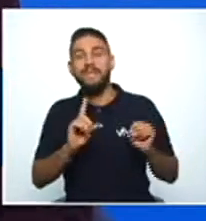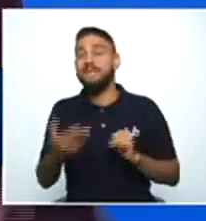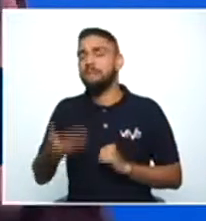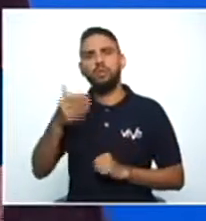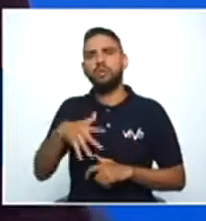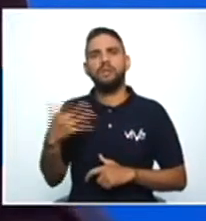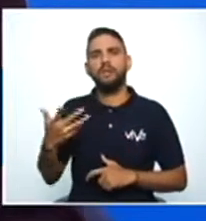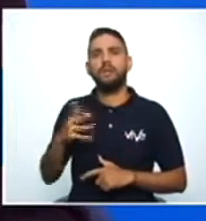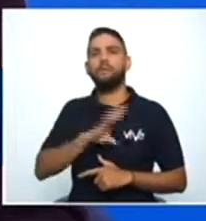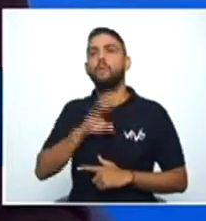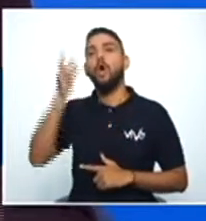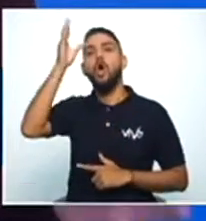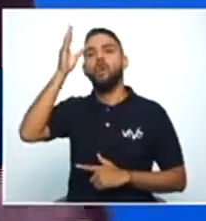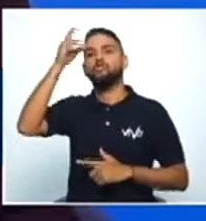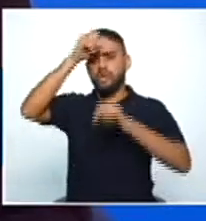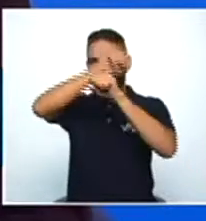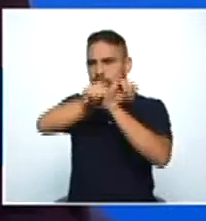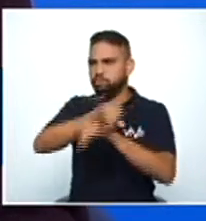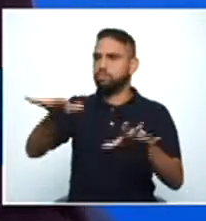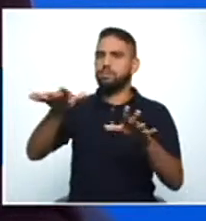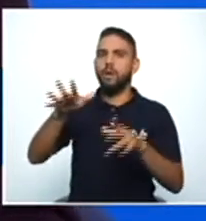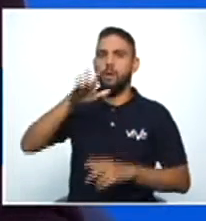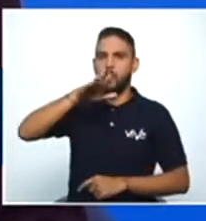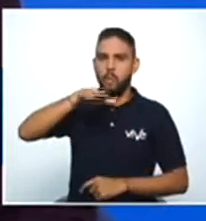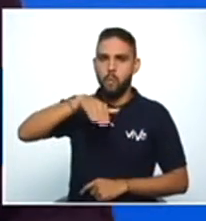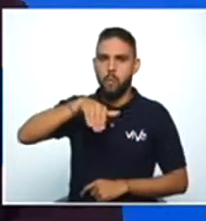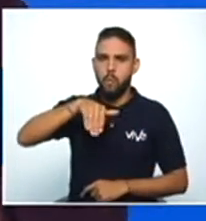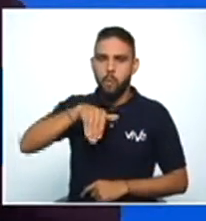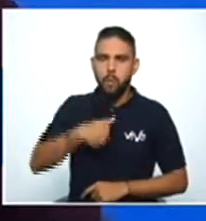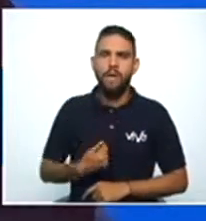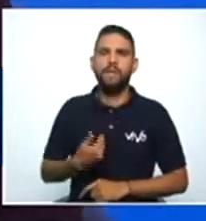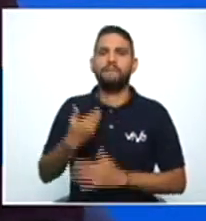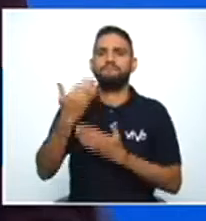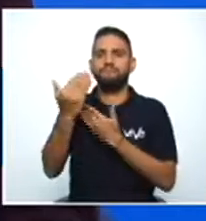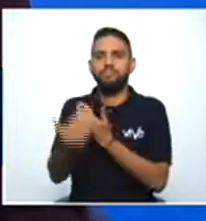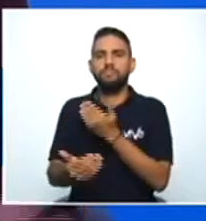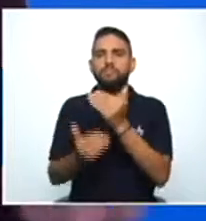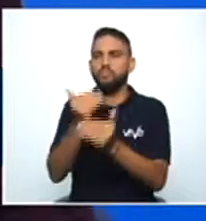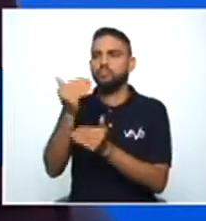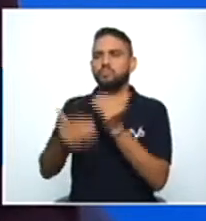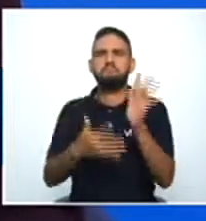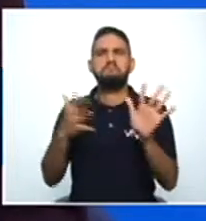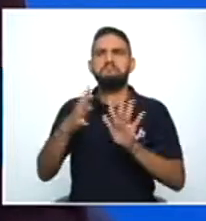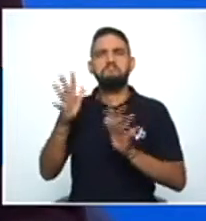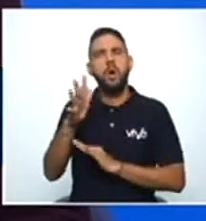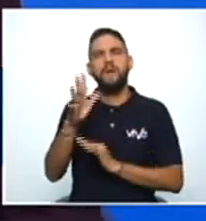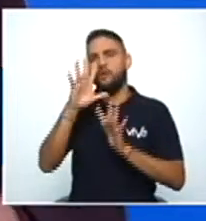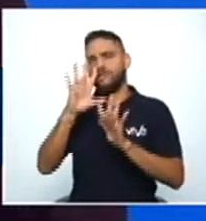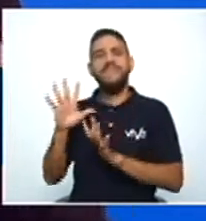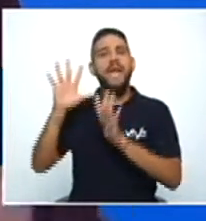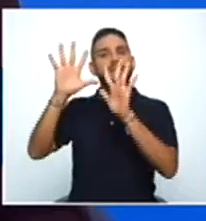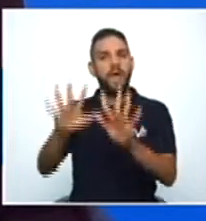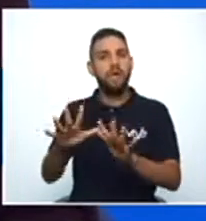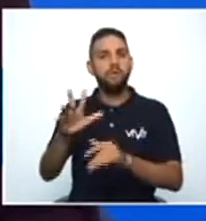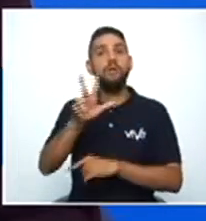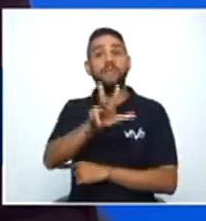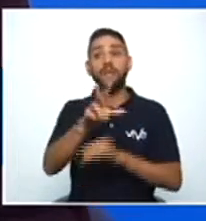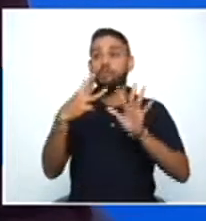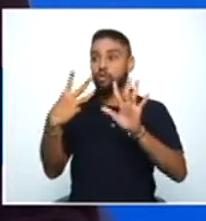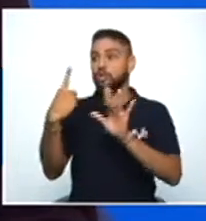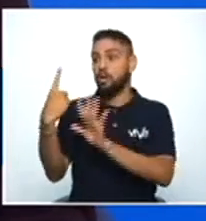es sembrar conciencia sembrar conciencia de que tenemos un trabajo que se ha realizado de hace ya casi diez años con más de 381